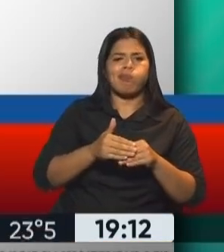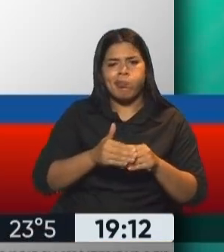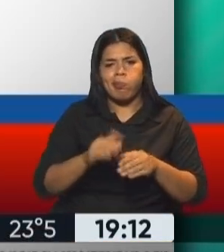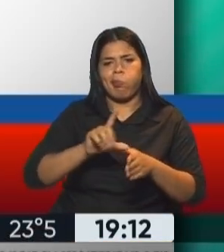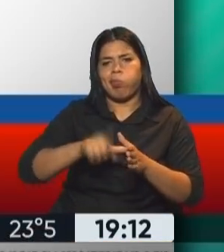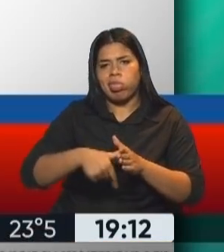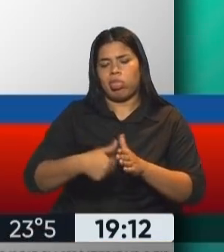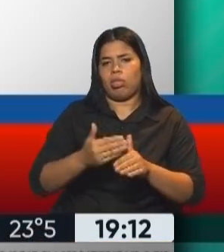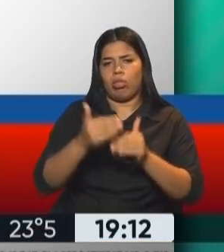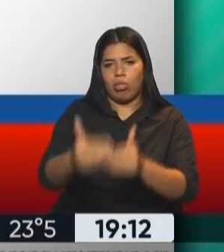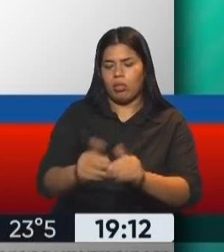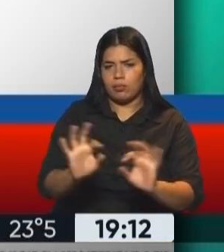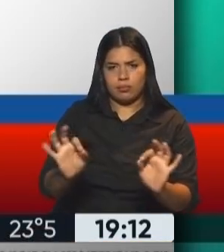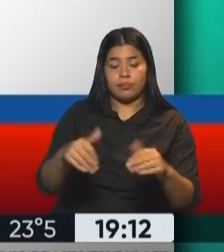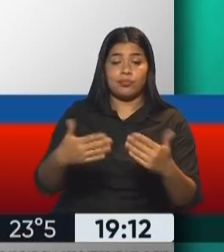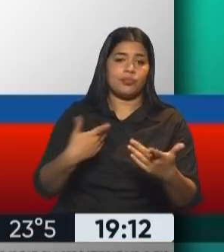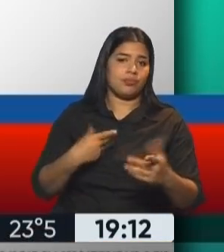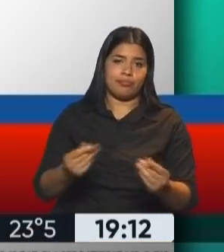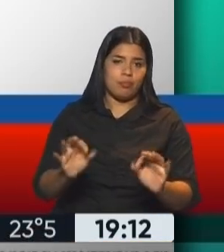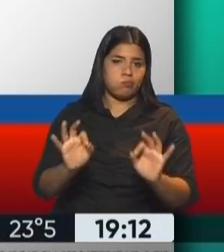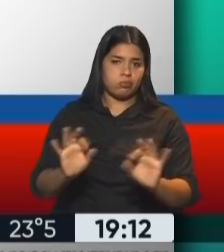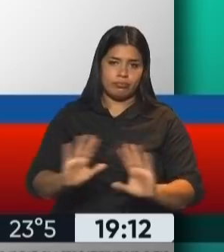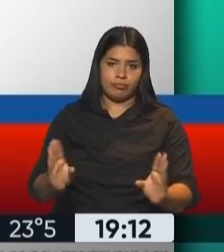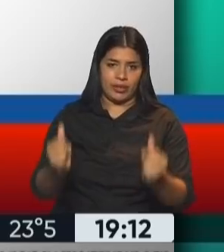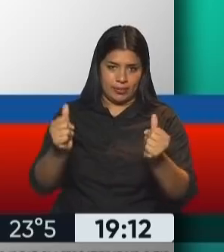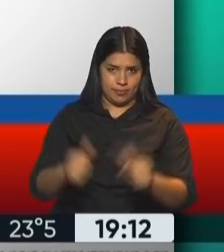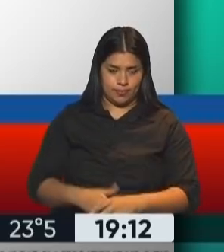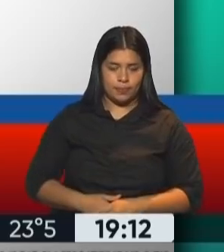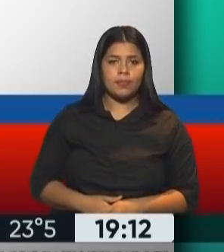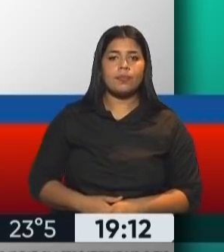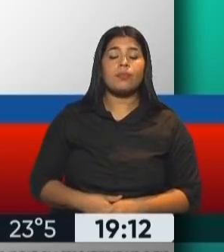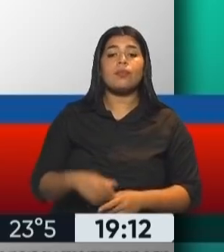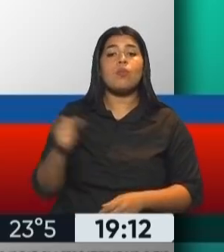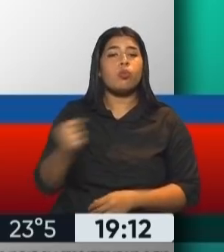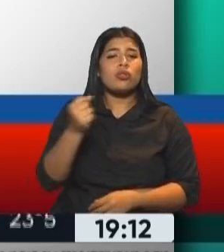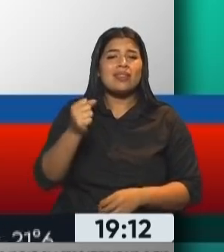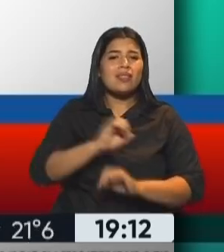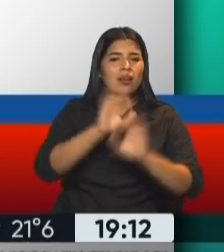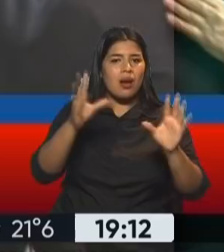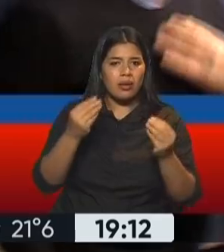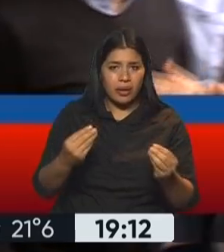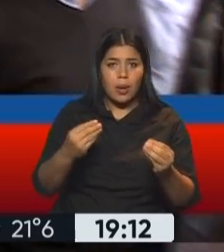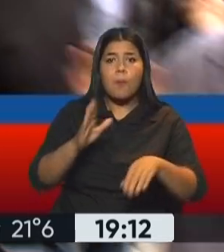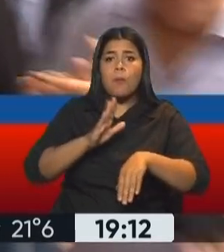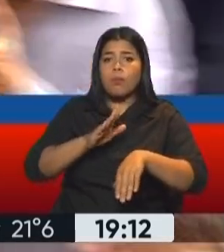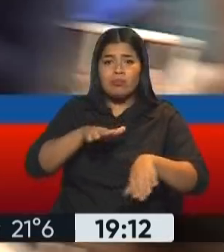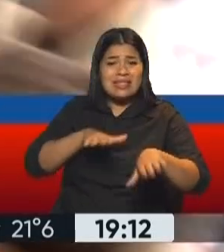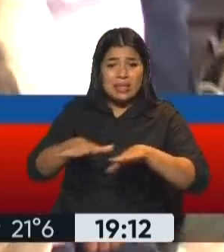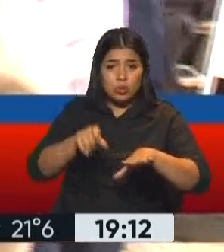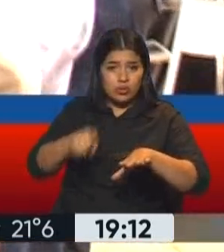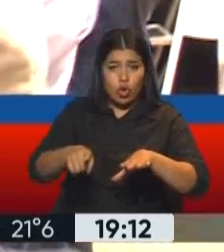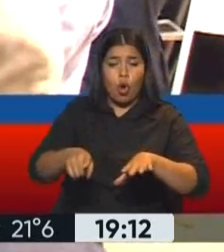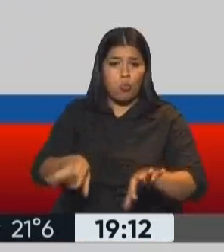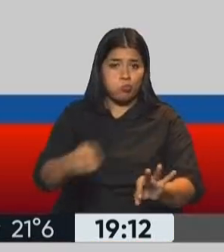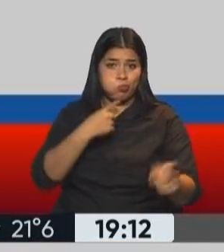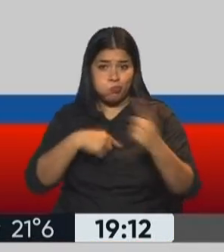que se completó la indagatoria y esto es importante destacarlo. La indagatoria está completa. El acto de la indagatoria ya está. Empiezan